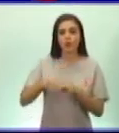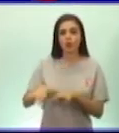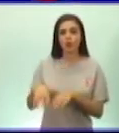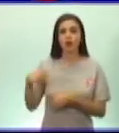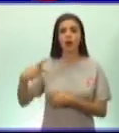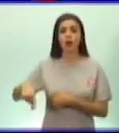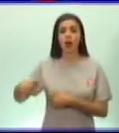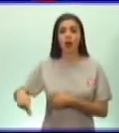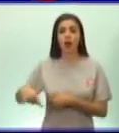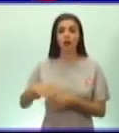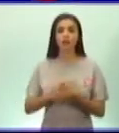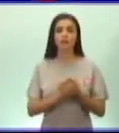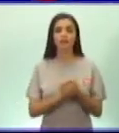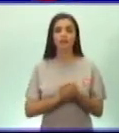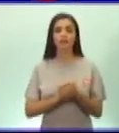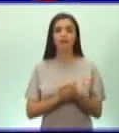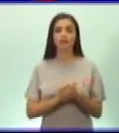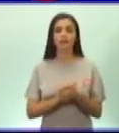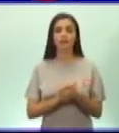Ahora, hay otro